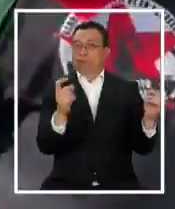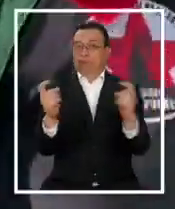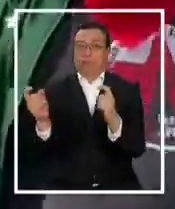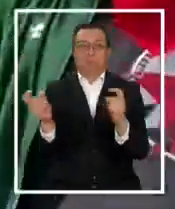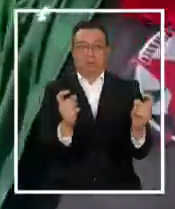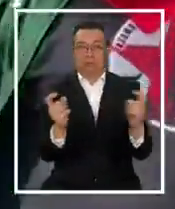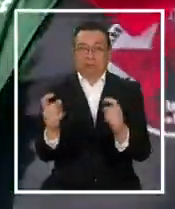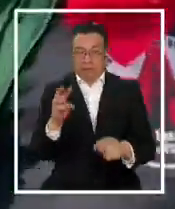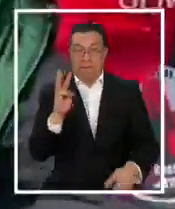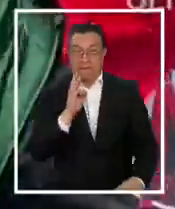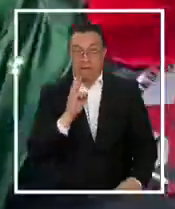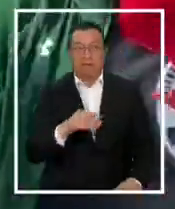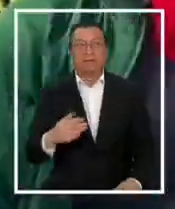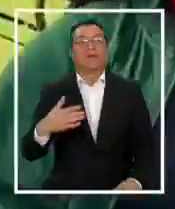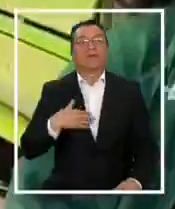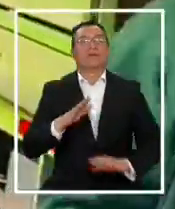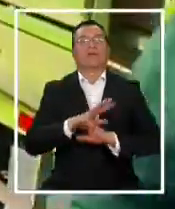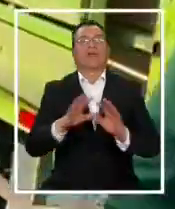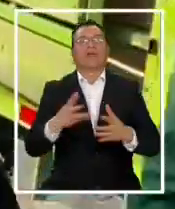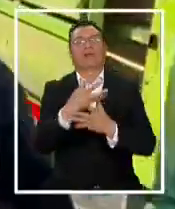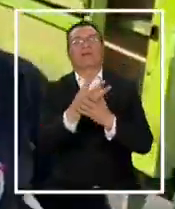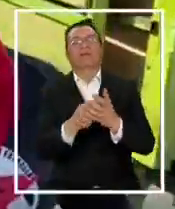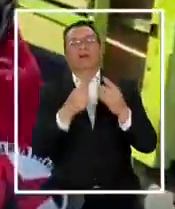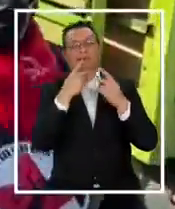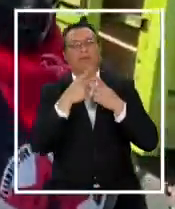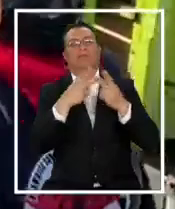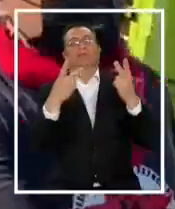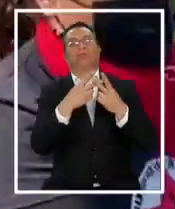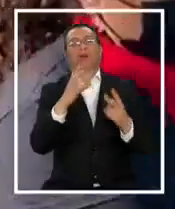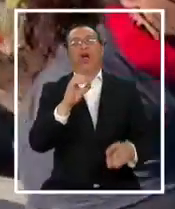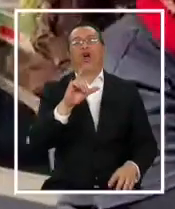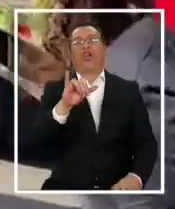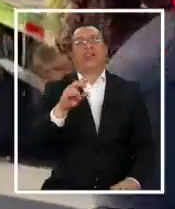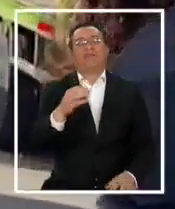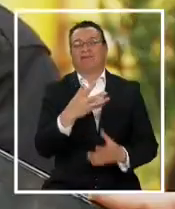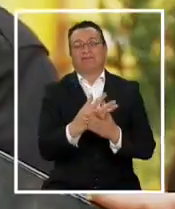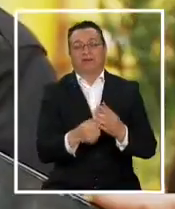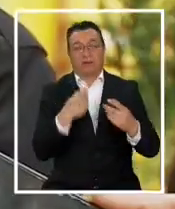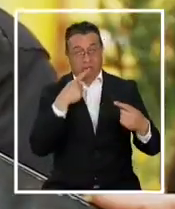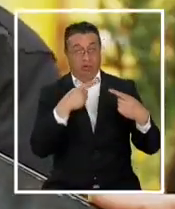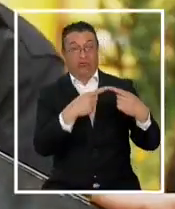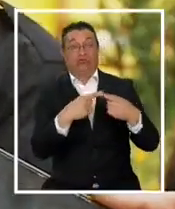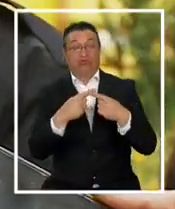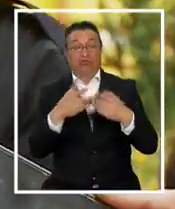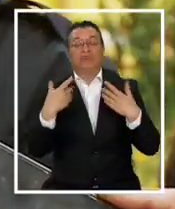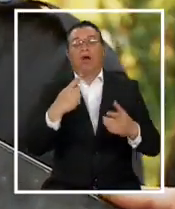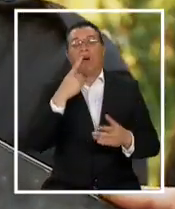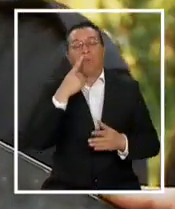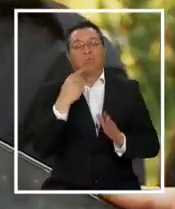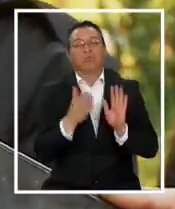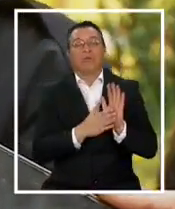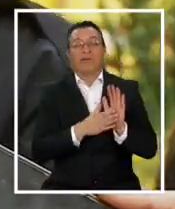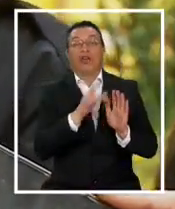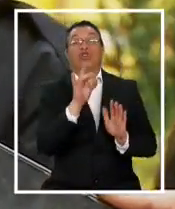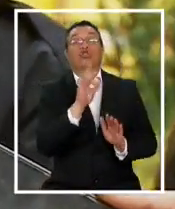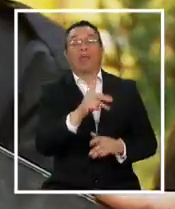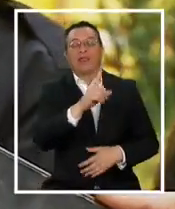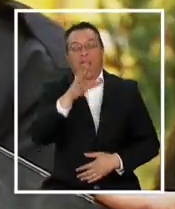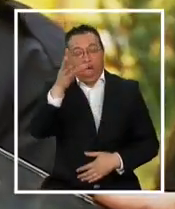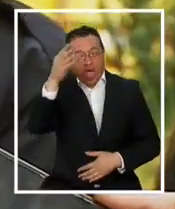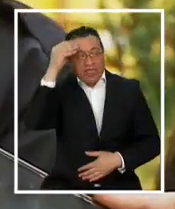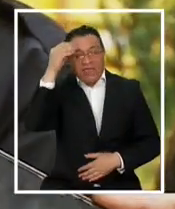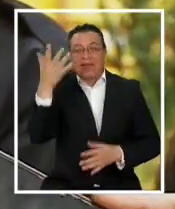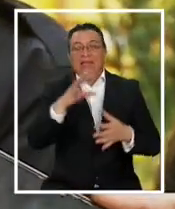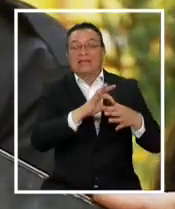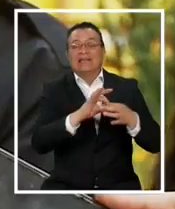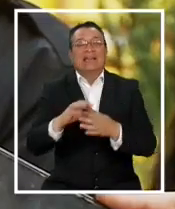cruzadas este miércoles. Yo creo que ya se le desgastó el eslogan a Karina Oliva. En los debates ha quedado en evidencia que ella no solamente no entiende en qué